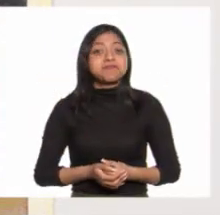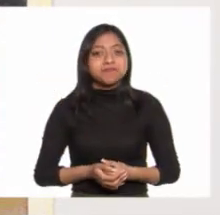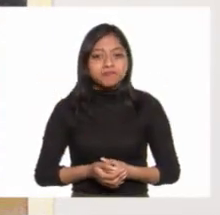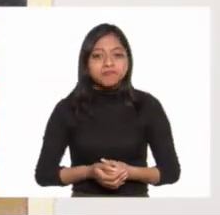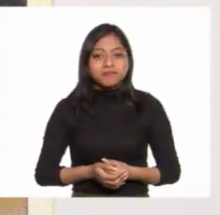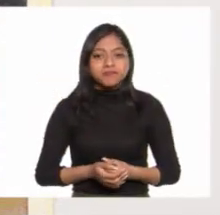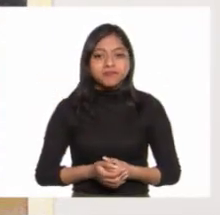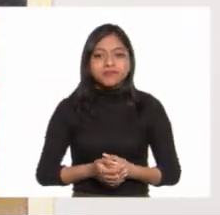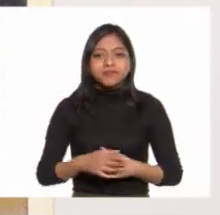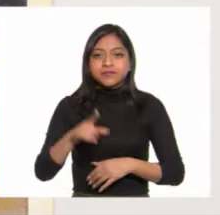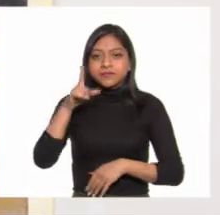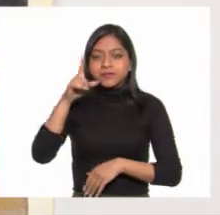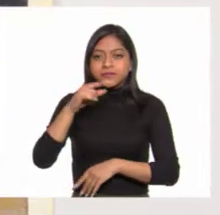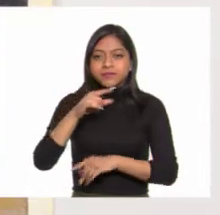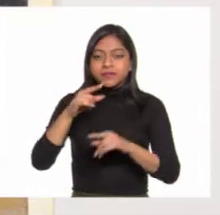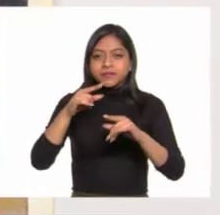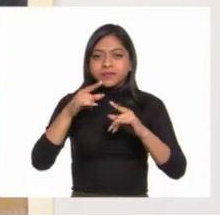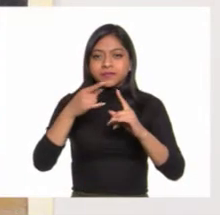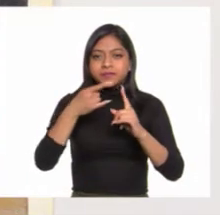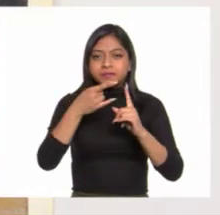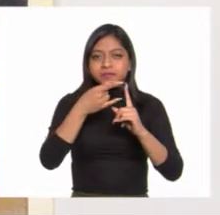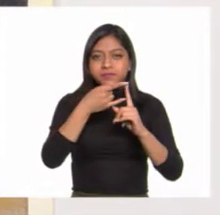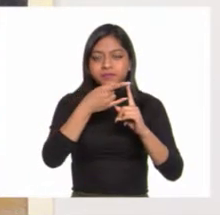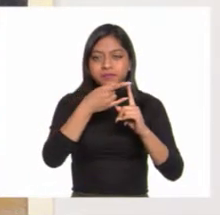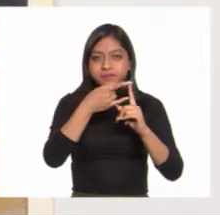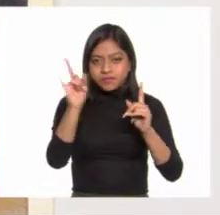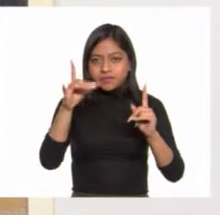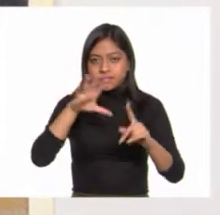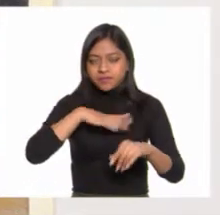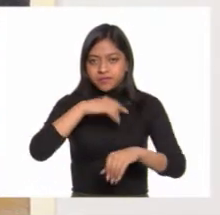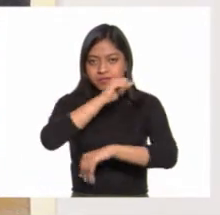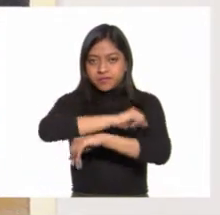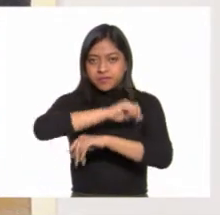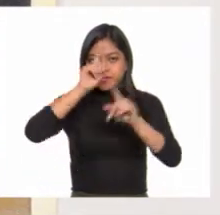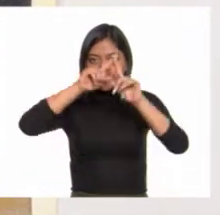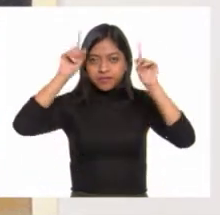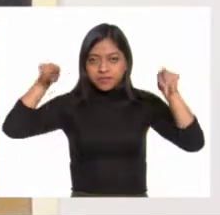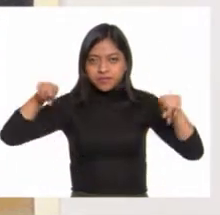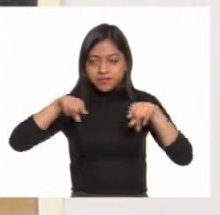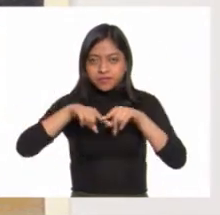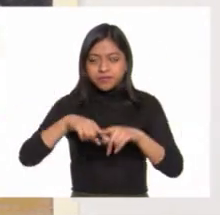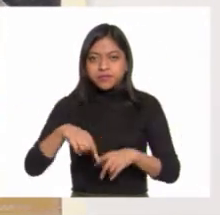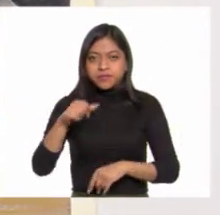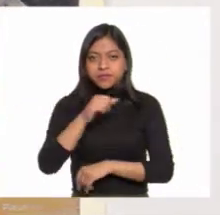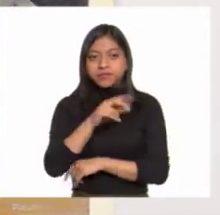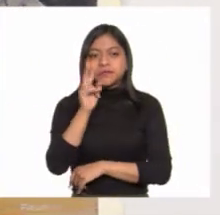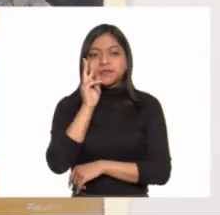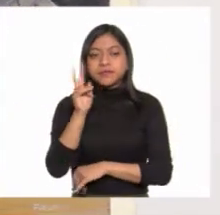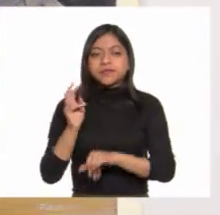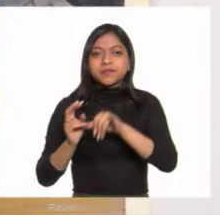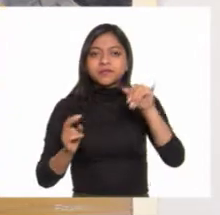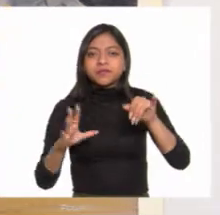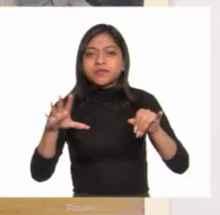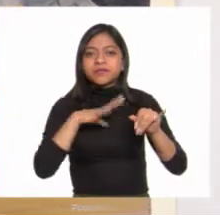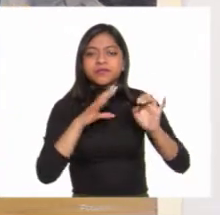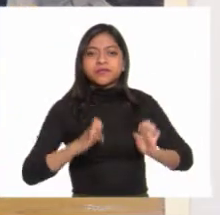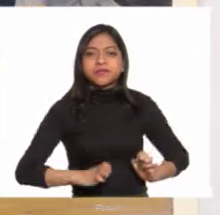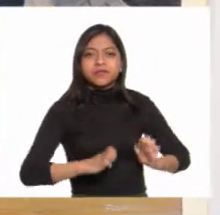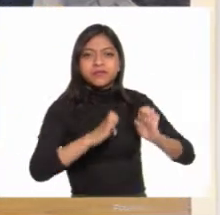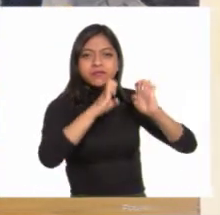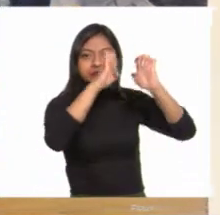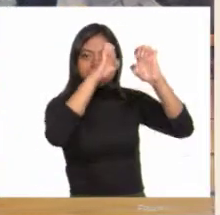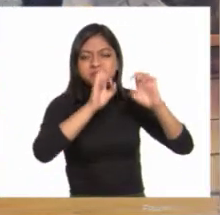Por la puerta de la ventana del camión se ven, sí, hacia la izquierda, edificios como de